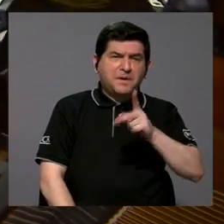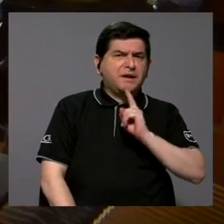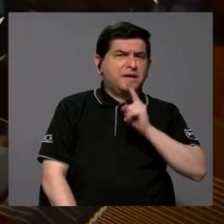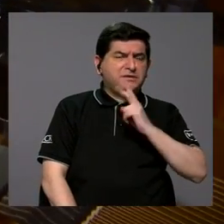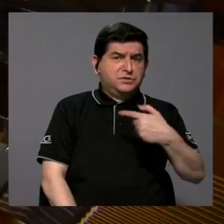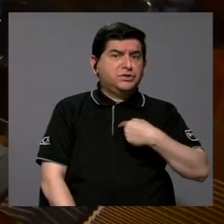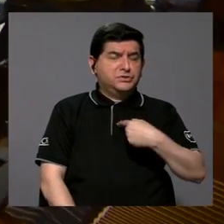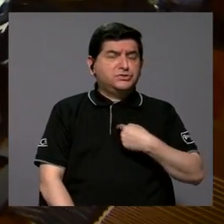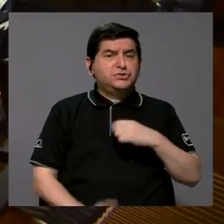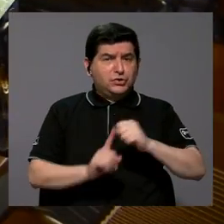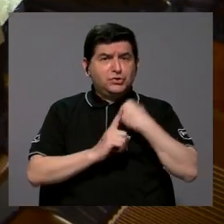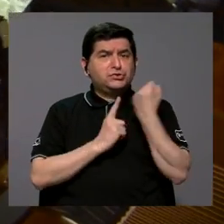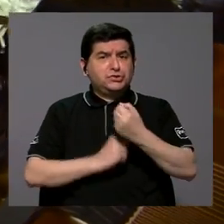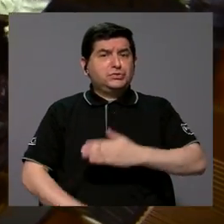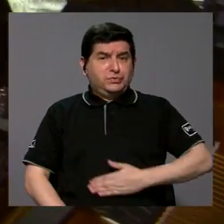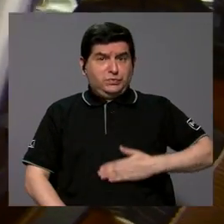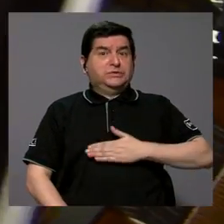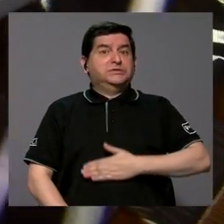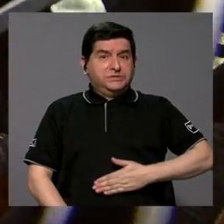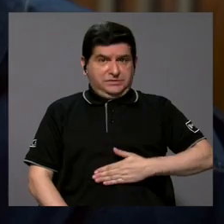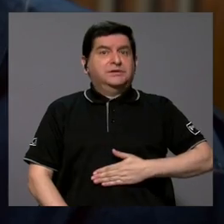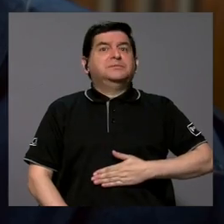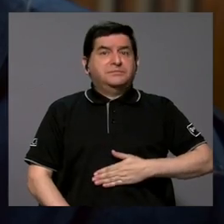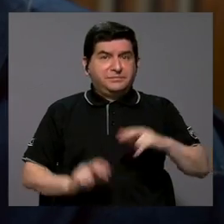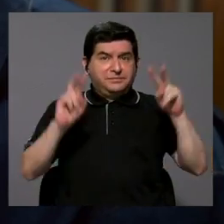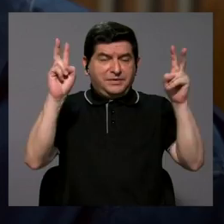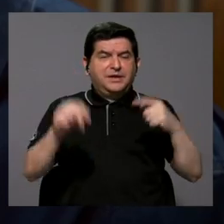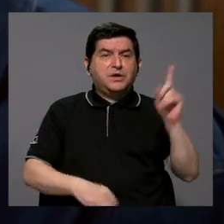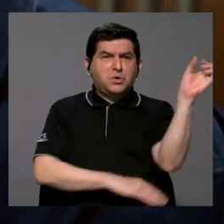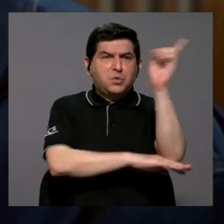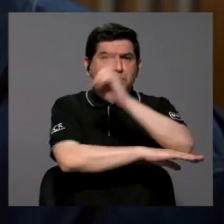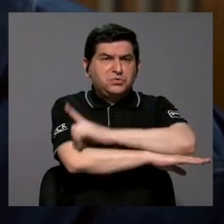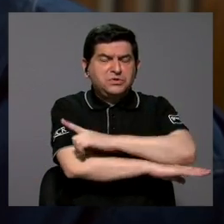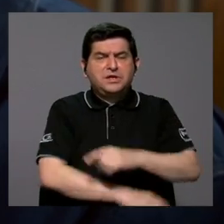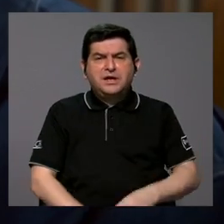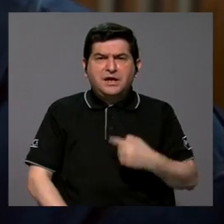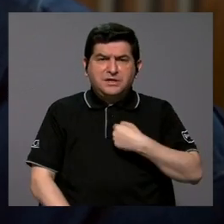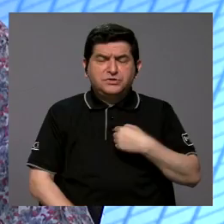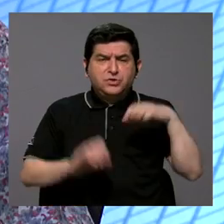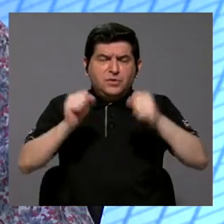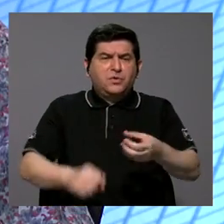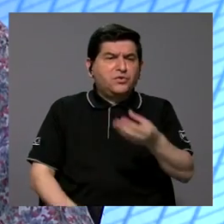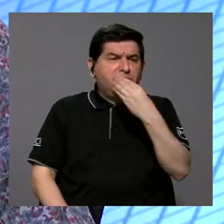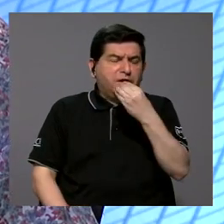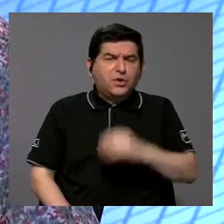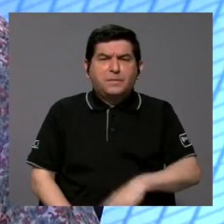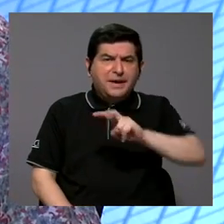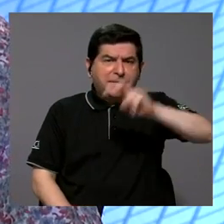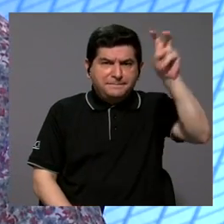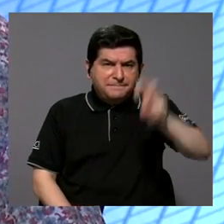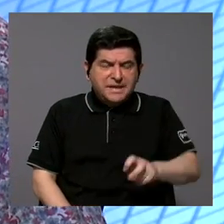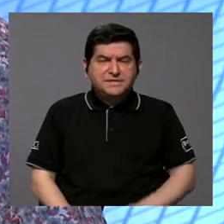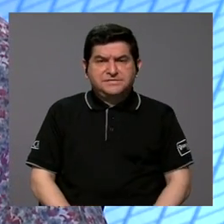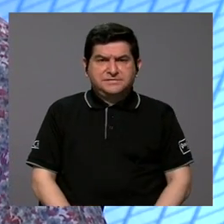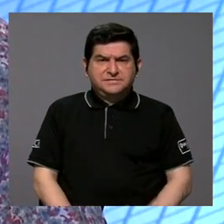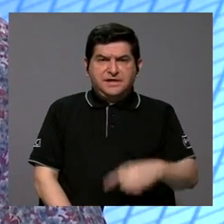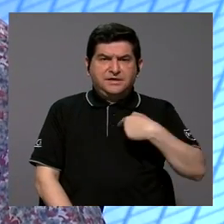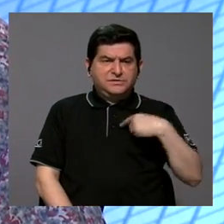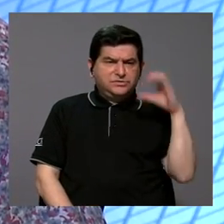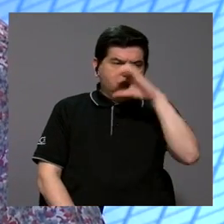verdad, yo pasé hambre. Yo llegaban días en que para comerme un pedazo de pizza